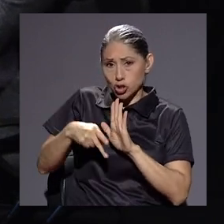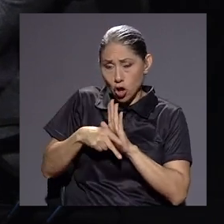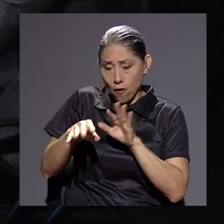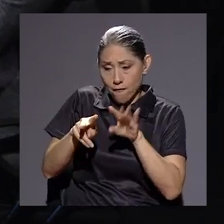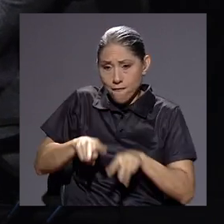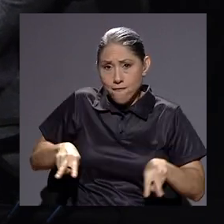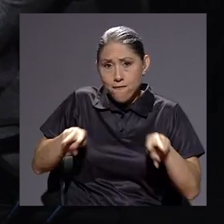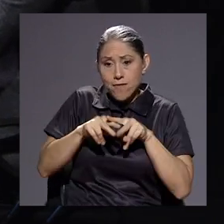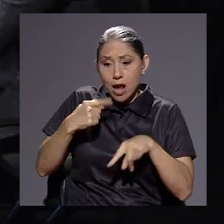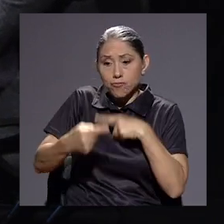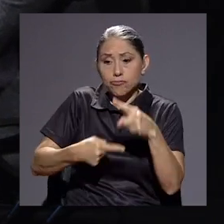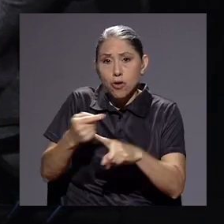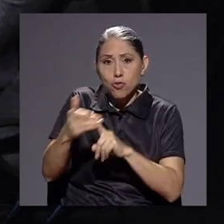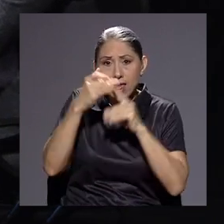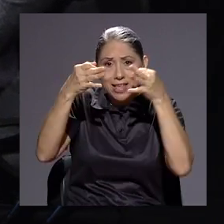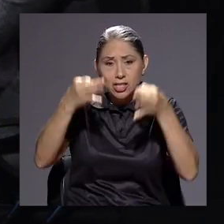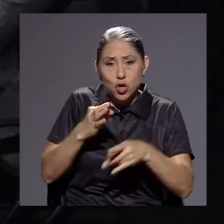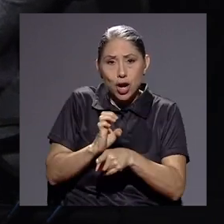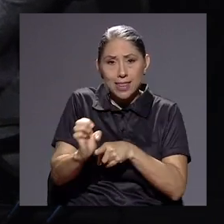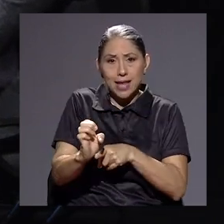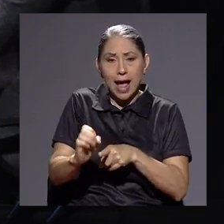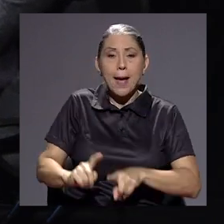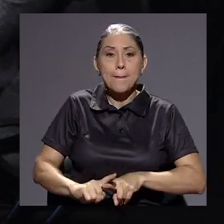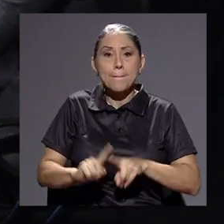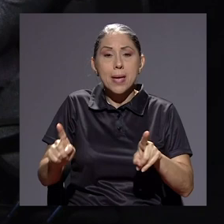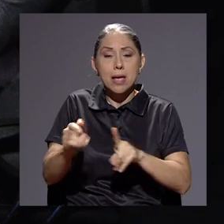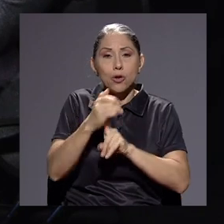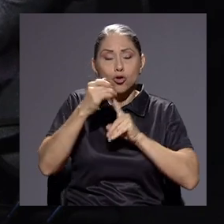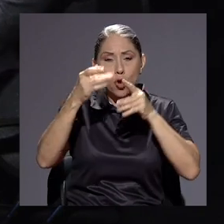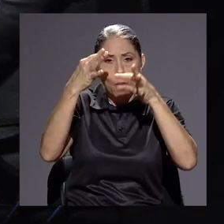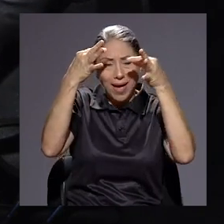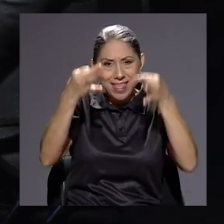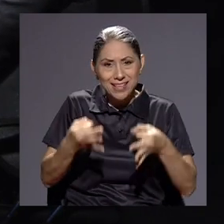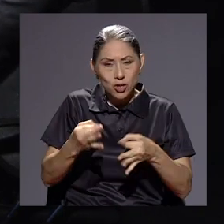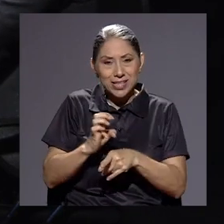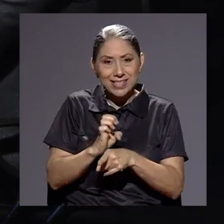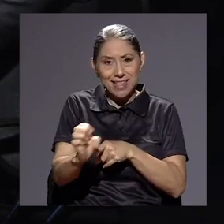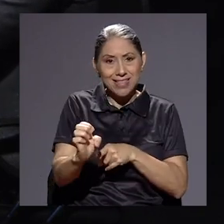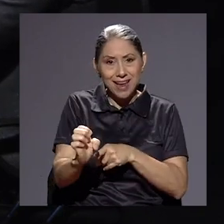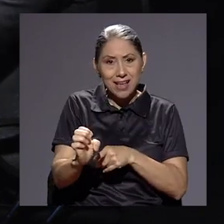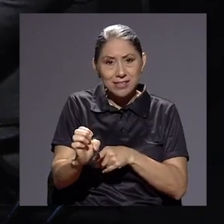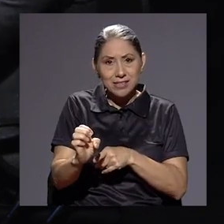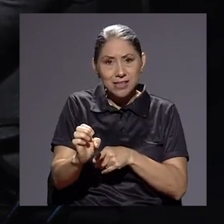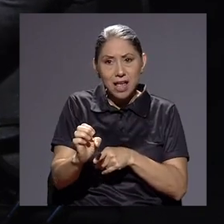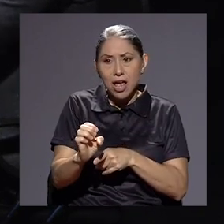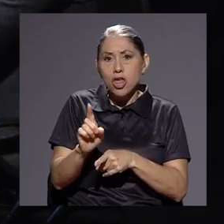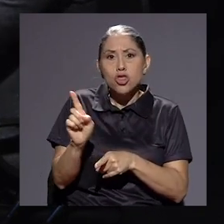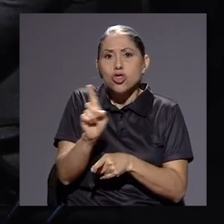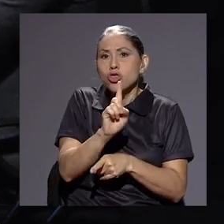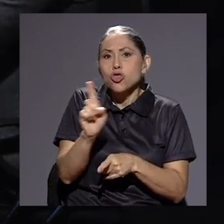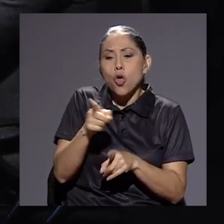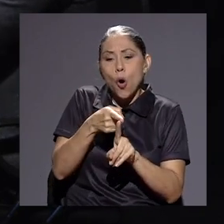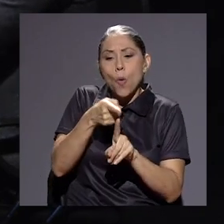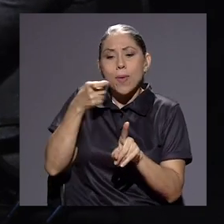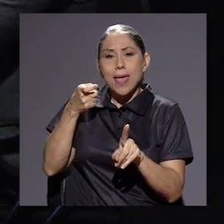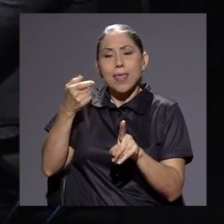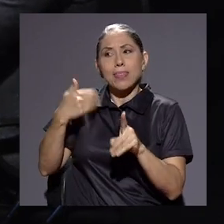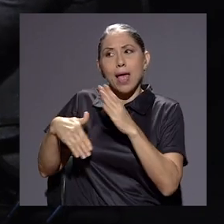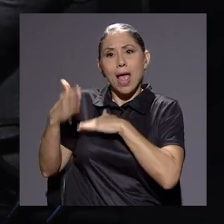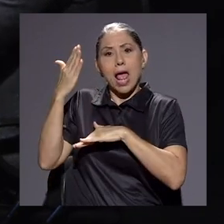Pero la toma de decisiones éticas no necesariamente sale ni de la